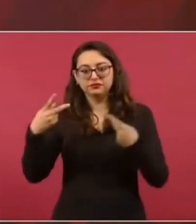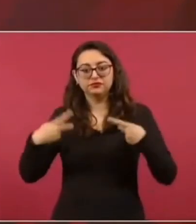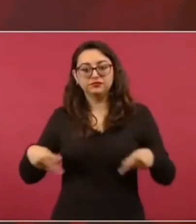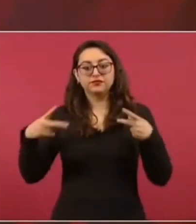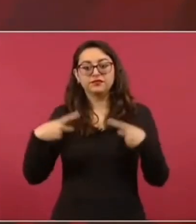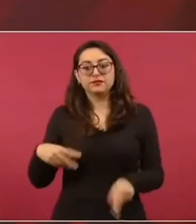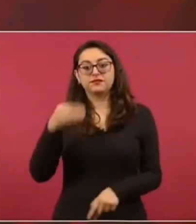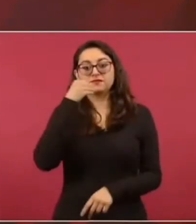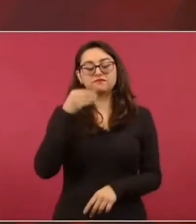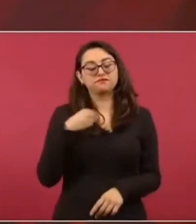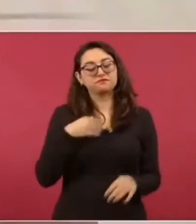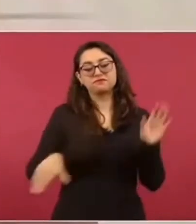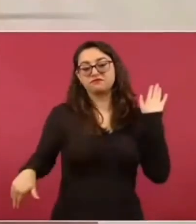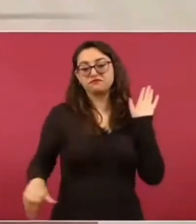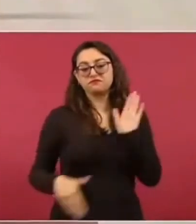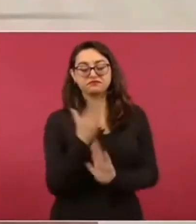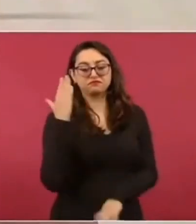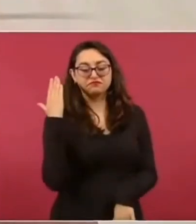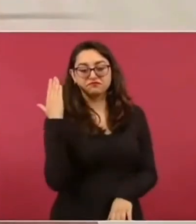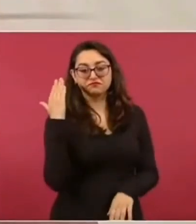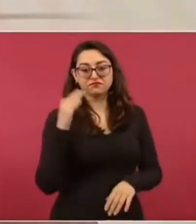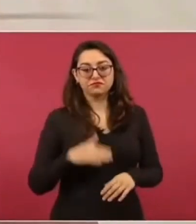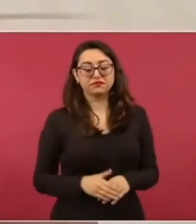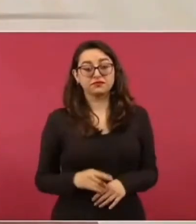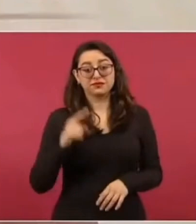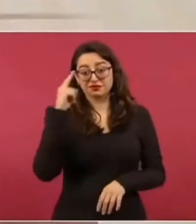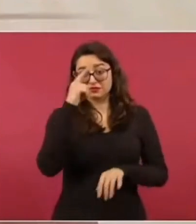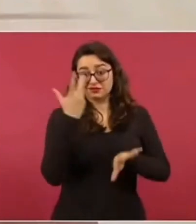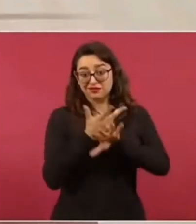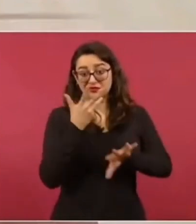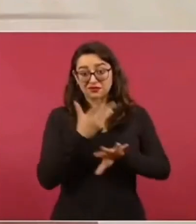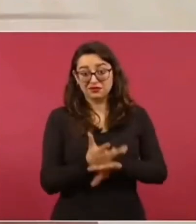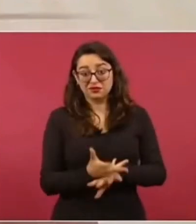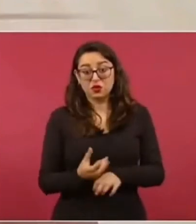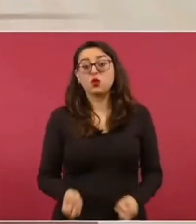y del otro lado de la frontera, más de 1 millón de veracruzanos,